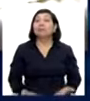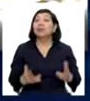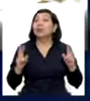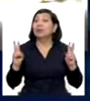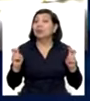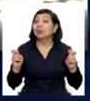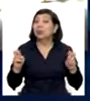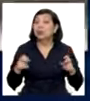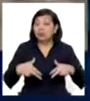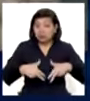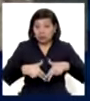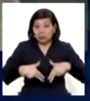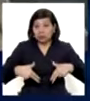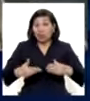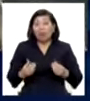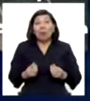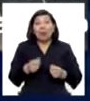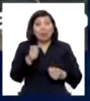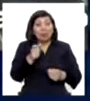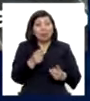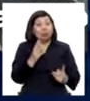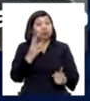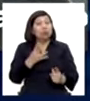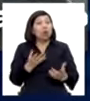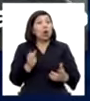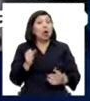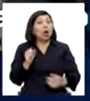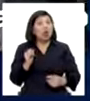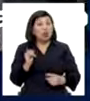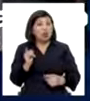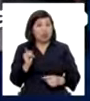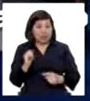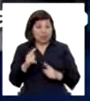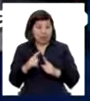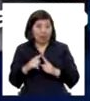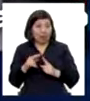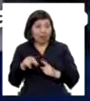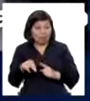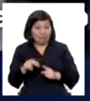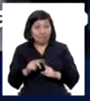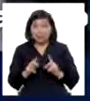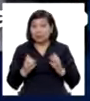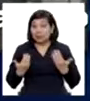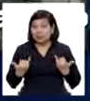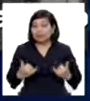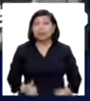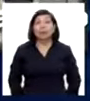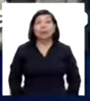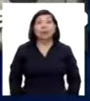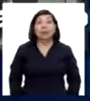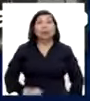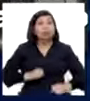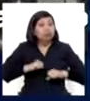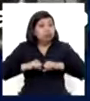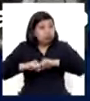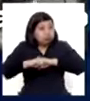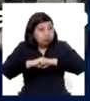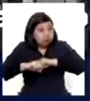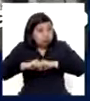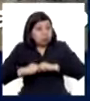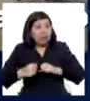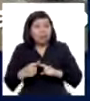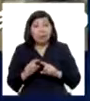es el tema del jurado. Porque si bien es cierto, Ocitrán está impulsando, está promoviendo